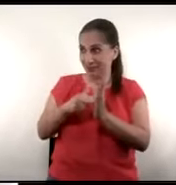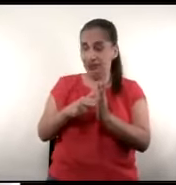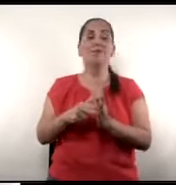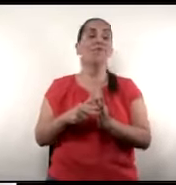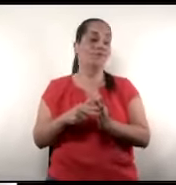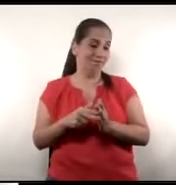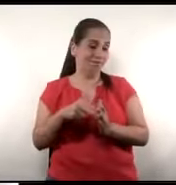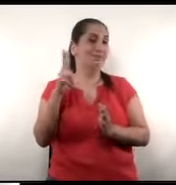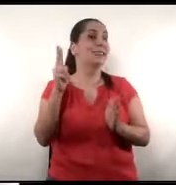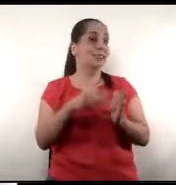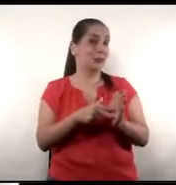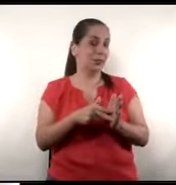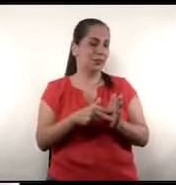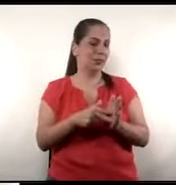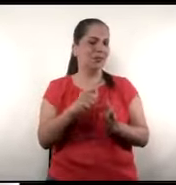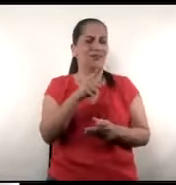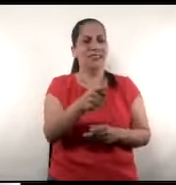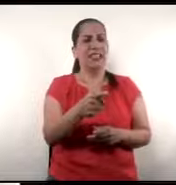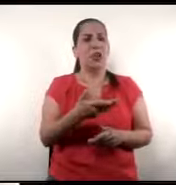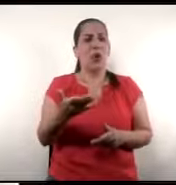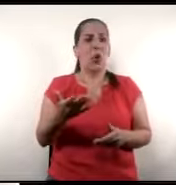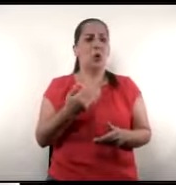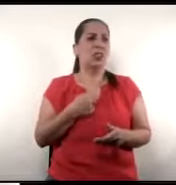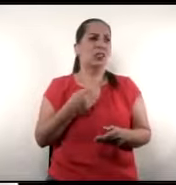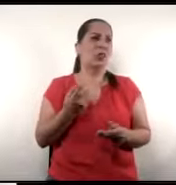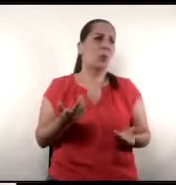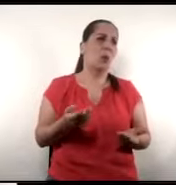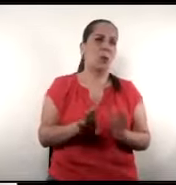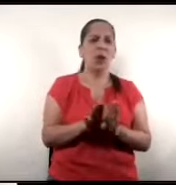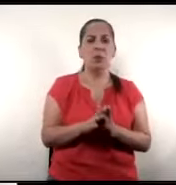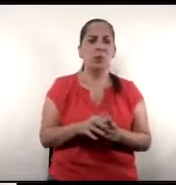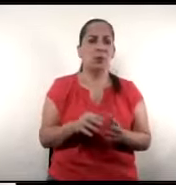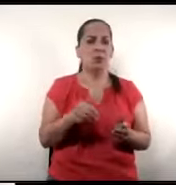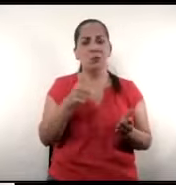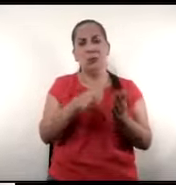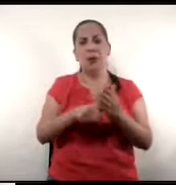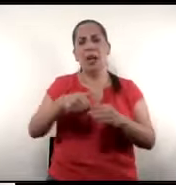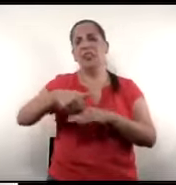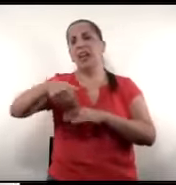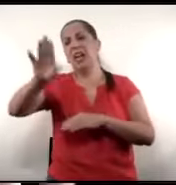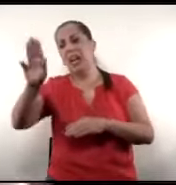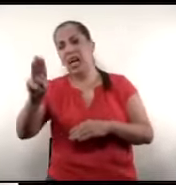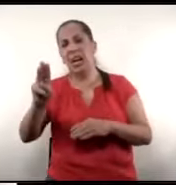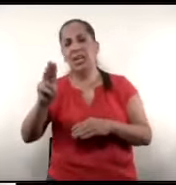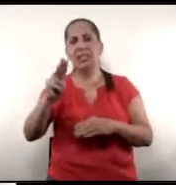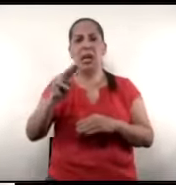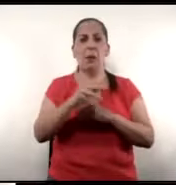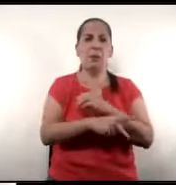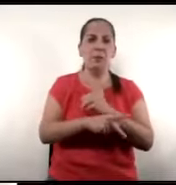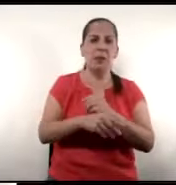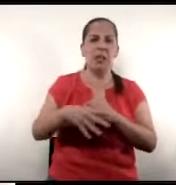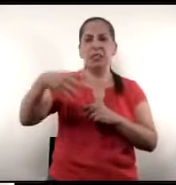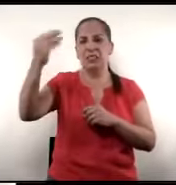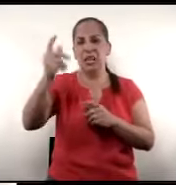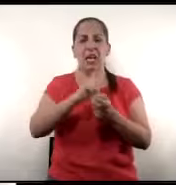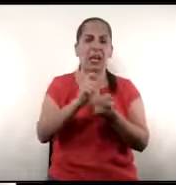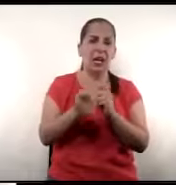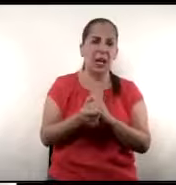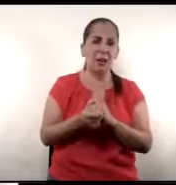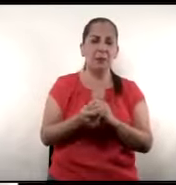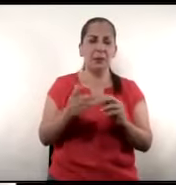Y muchas eran enviar una carta a Migración notificando que se va a cambiar, etcétera,